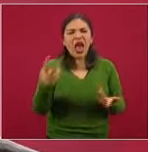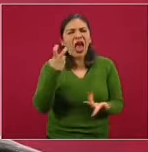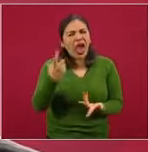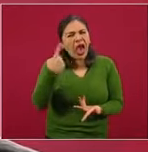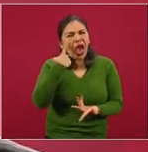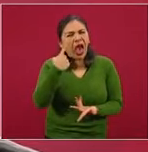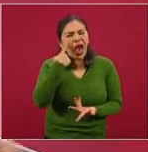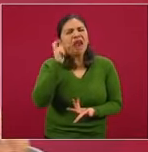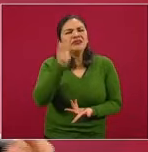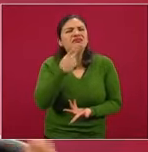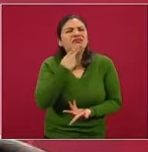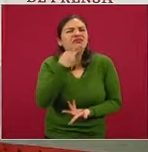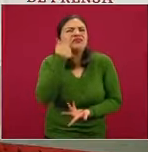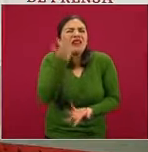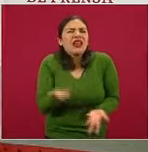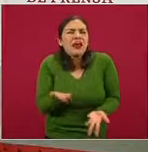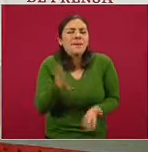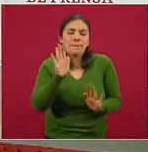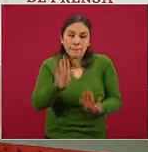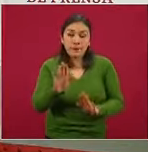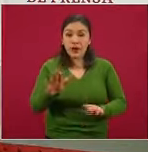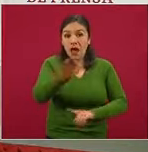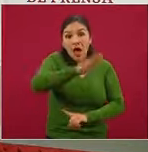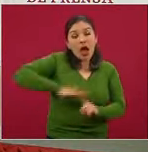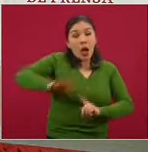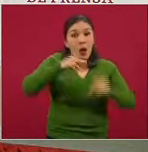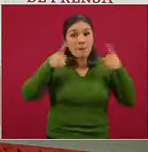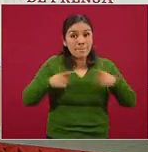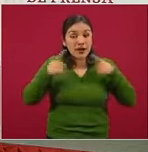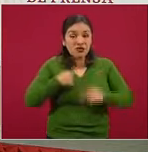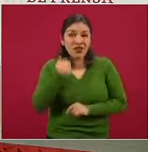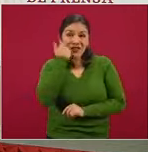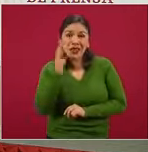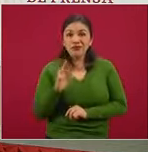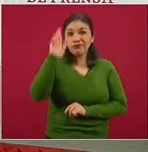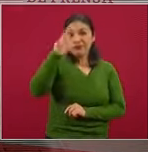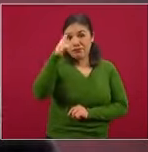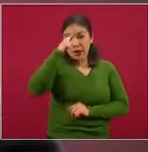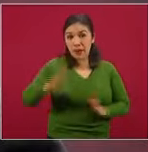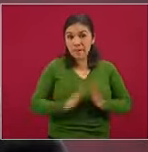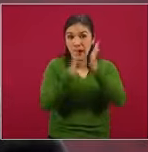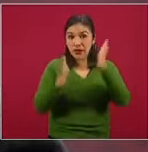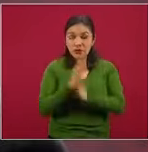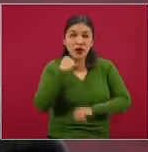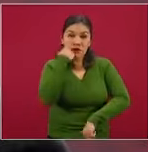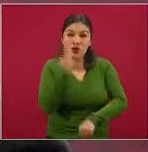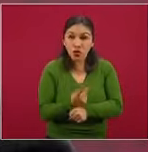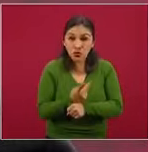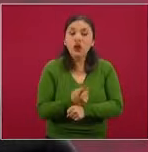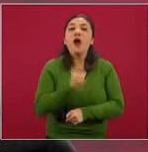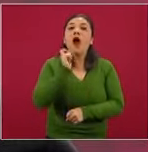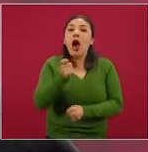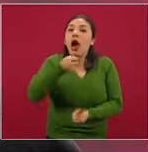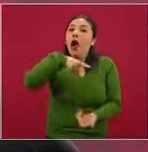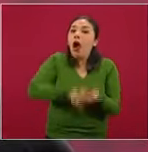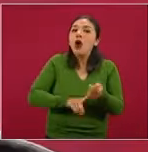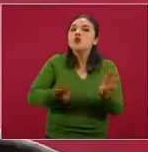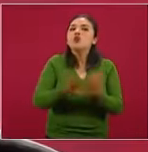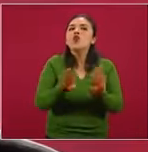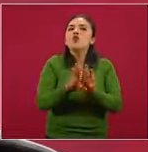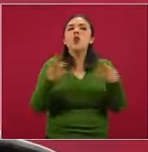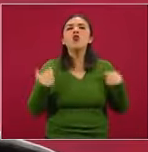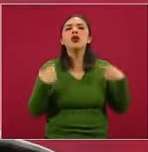que pretende es que la población que participa en el estudio represente a la población en